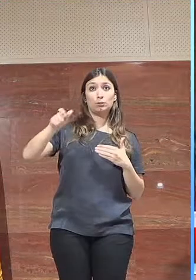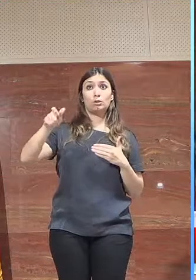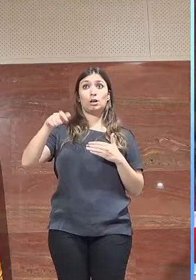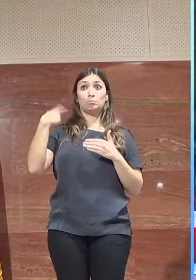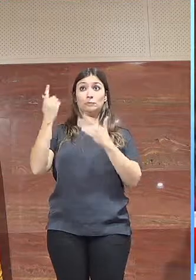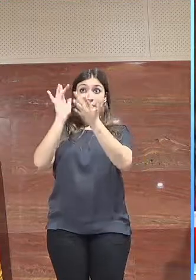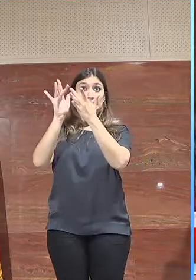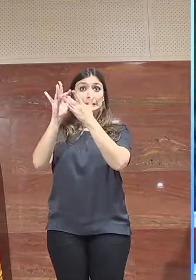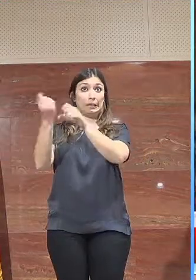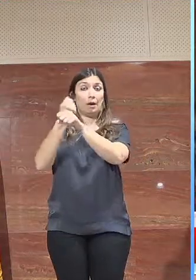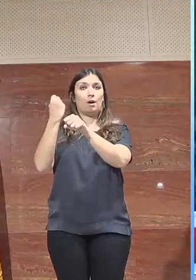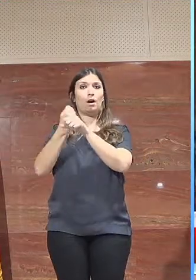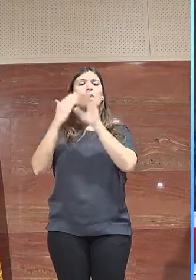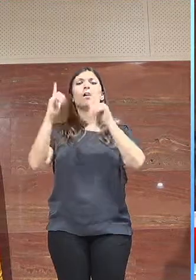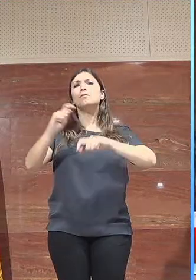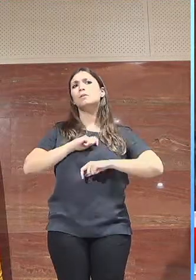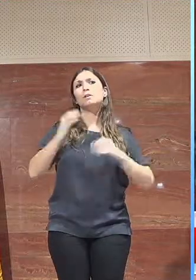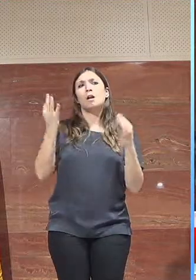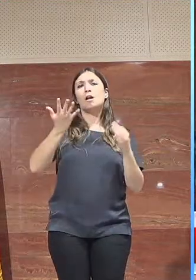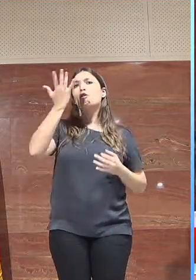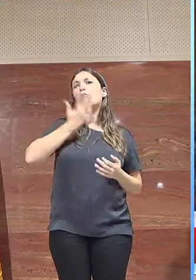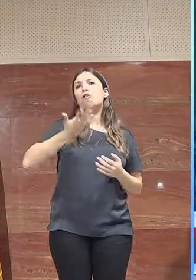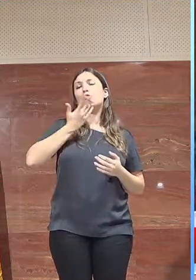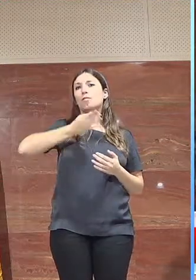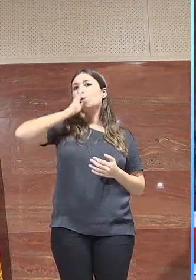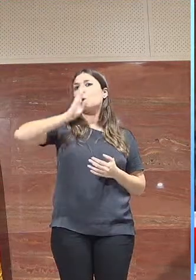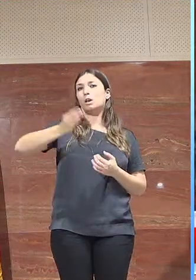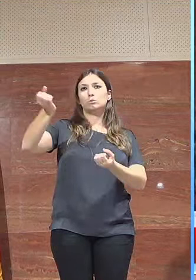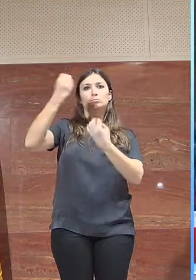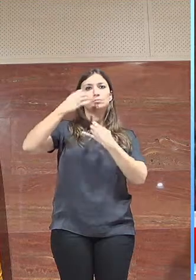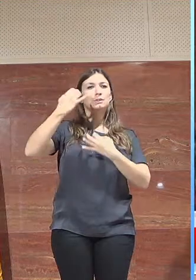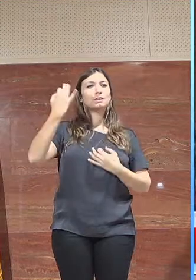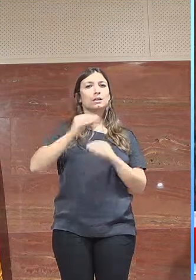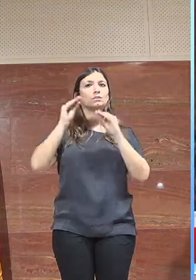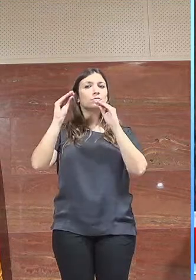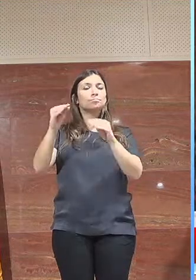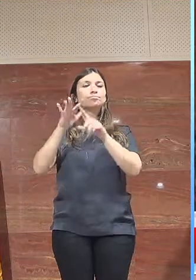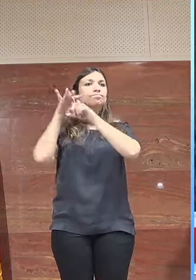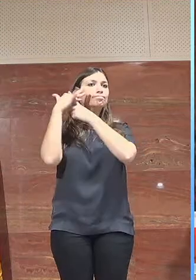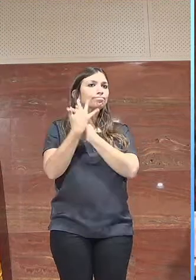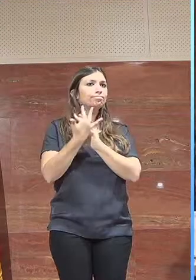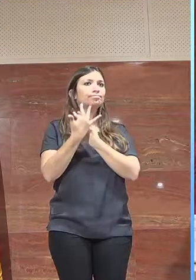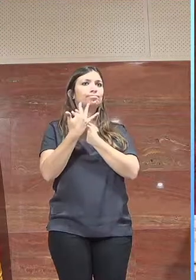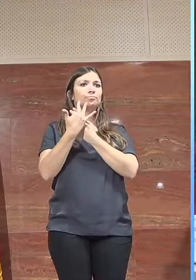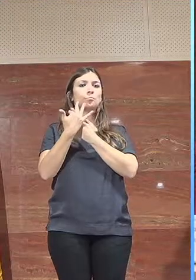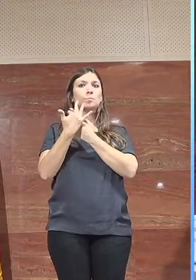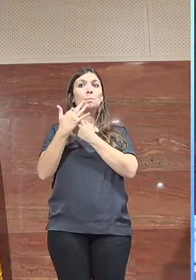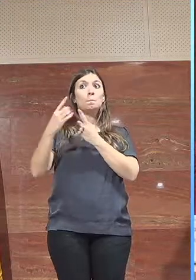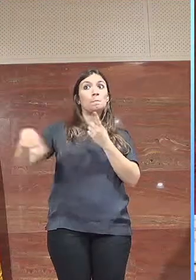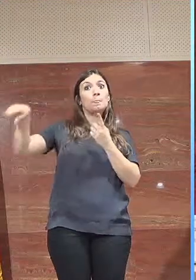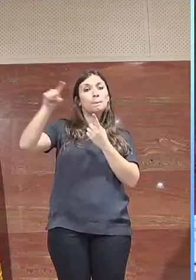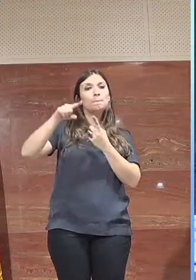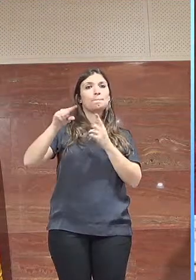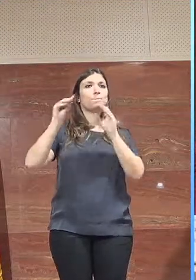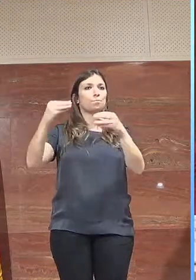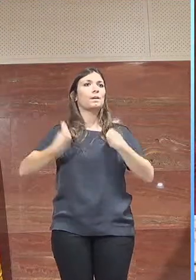estamos trabajando pues nos permite conocer de primera mano pues cuáles son las circunstancias en las que se